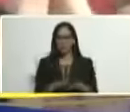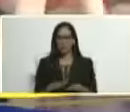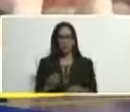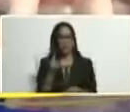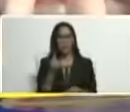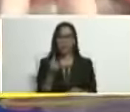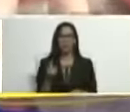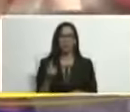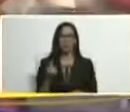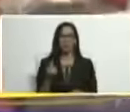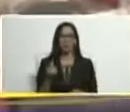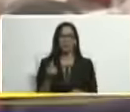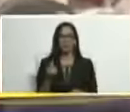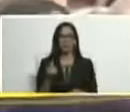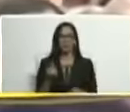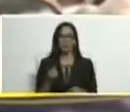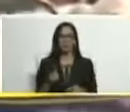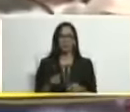Ninguna.